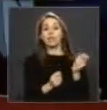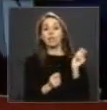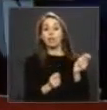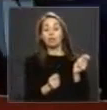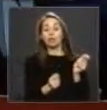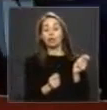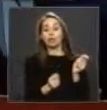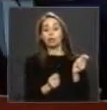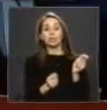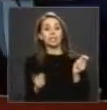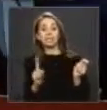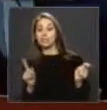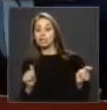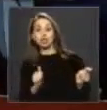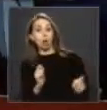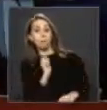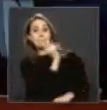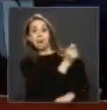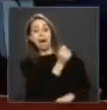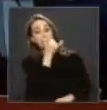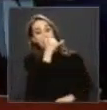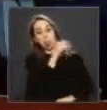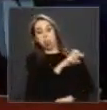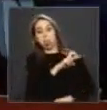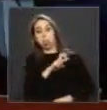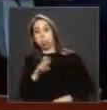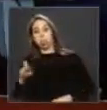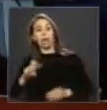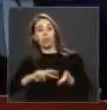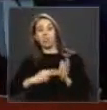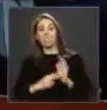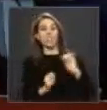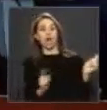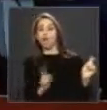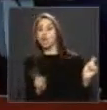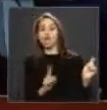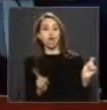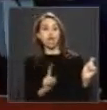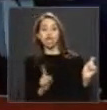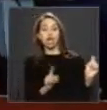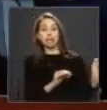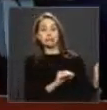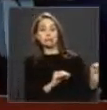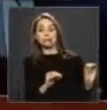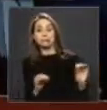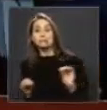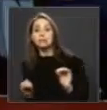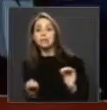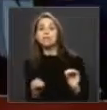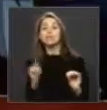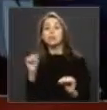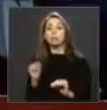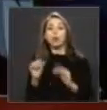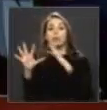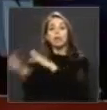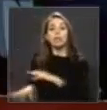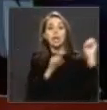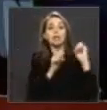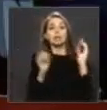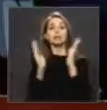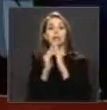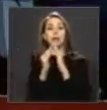el incumplimiento de los pagos de los dividendos hace peligrar la mantención de la